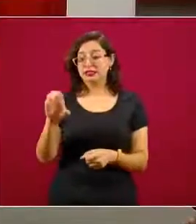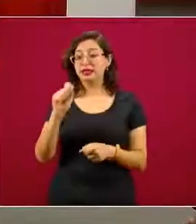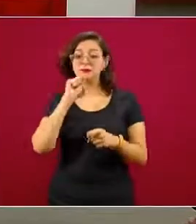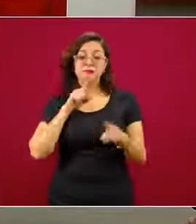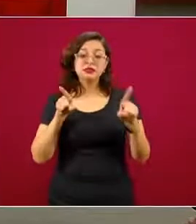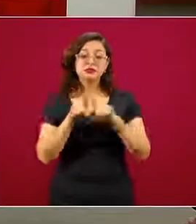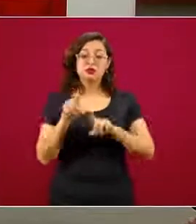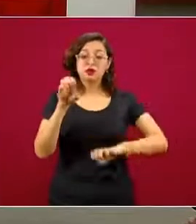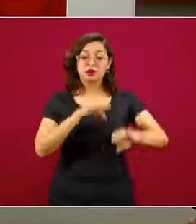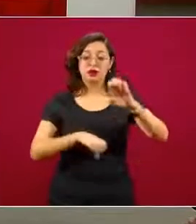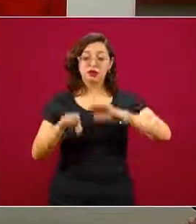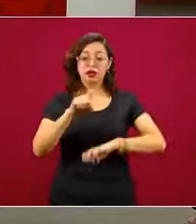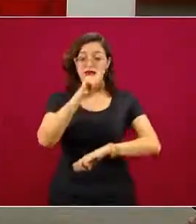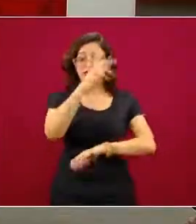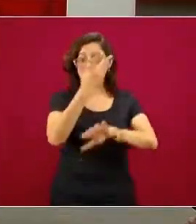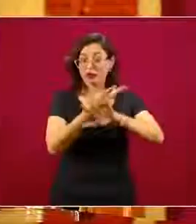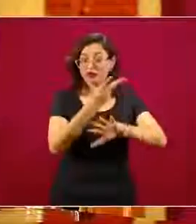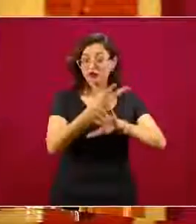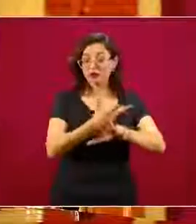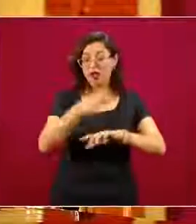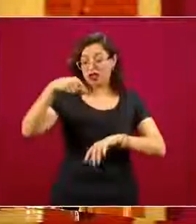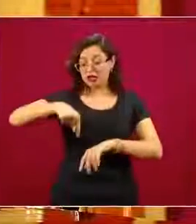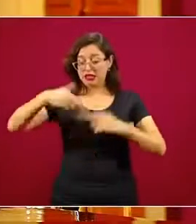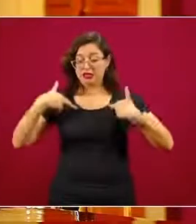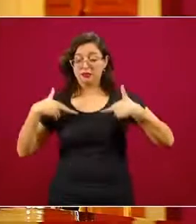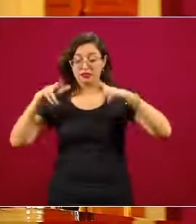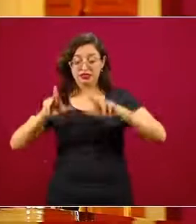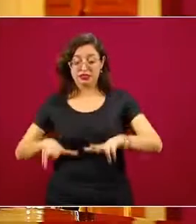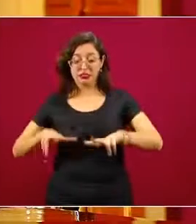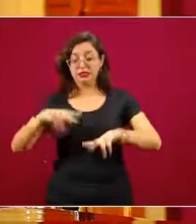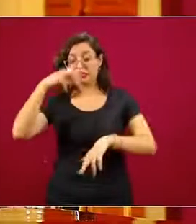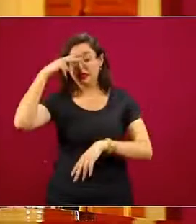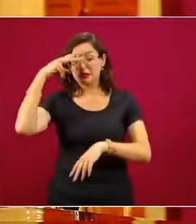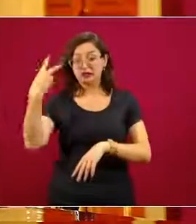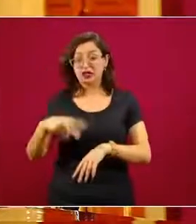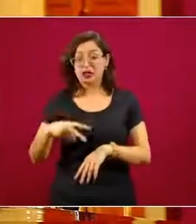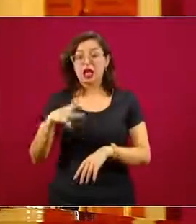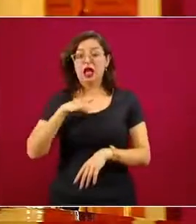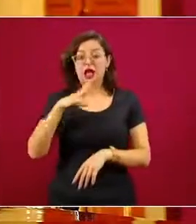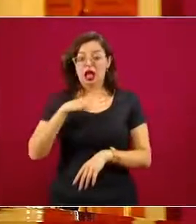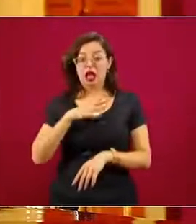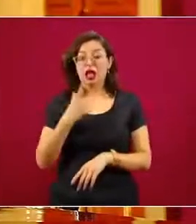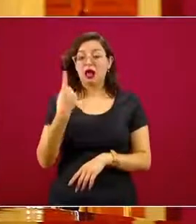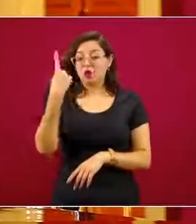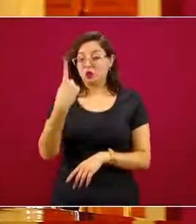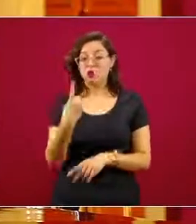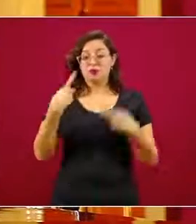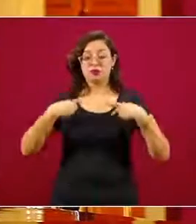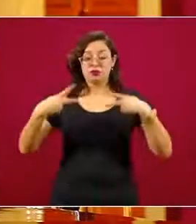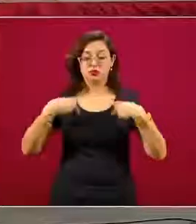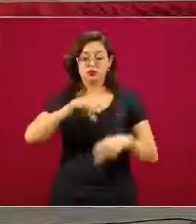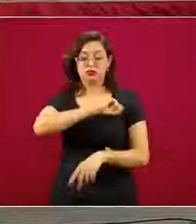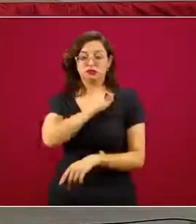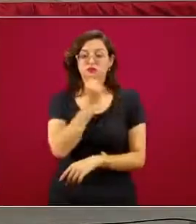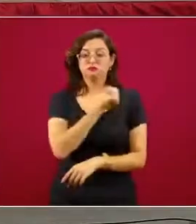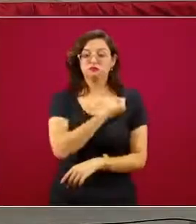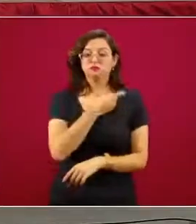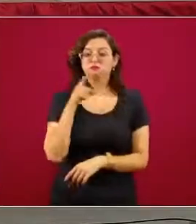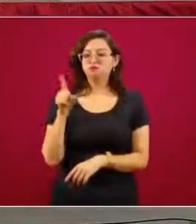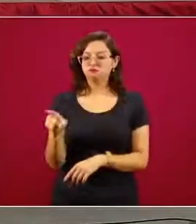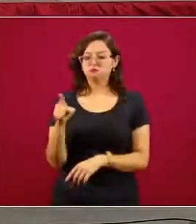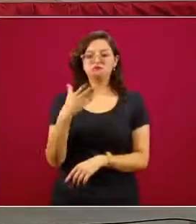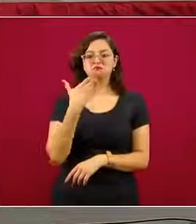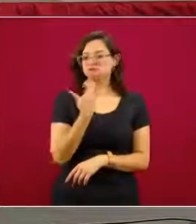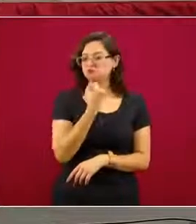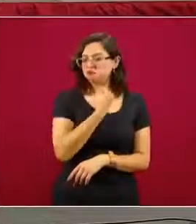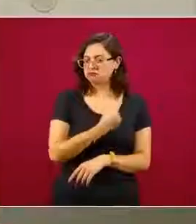donde existe en la Embajada de Estados Unidos en México una agregada de salud, que es una funcionaria además